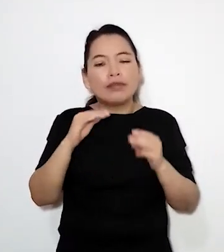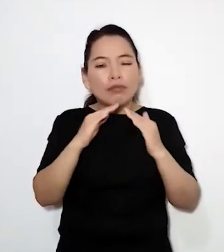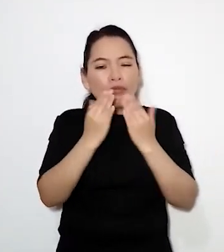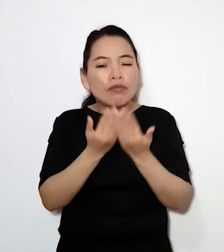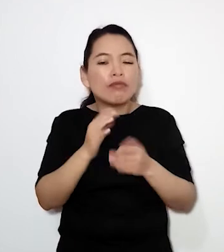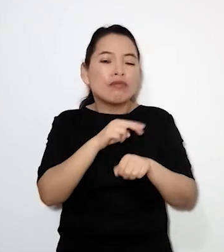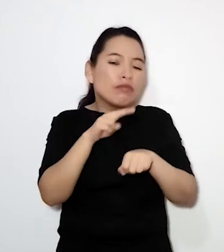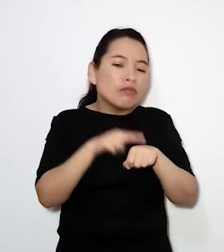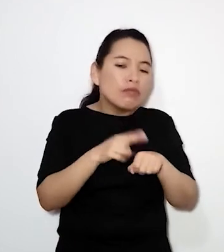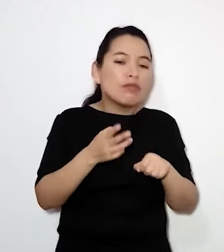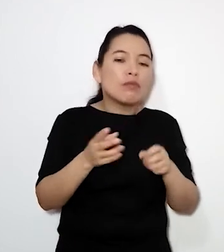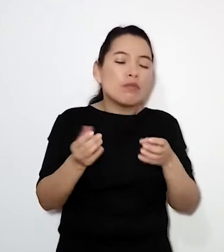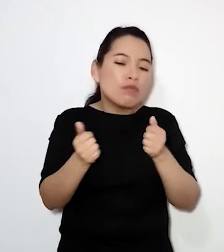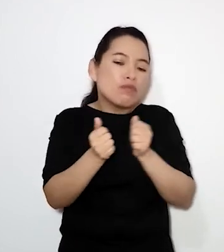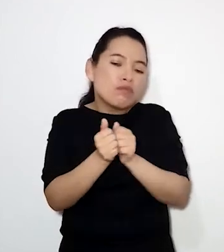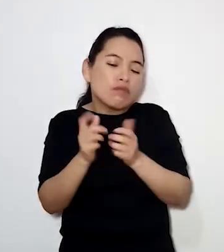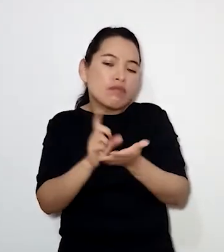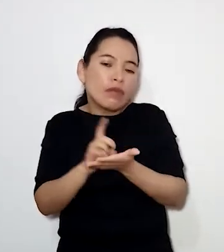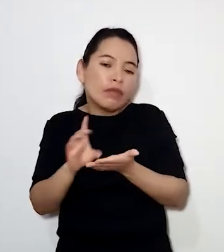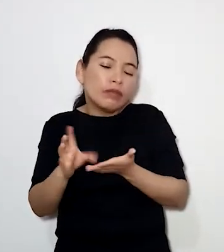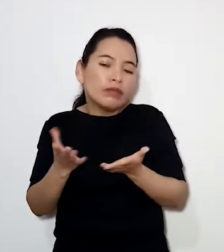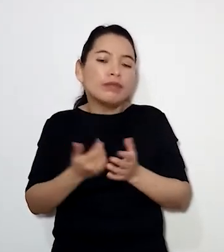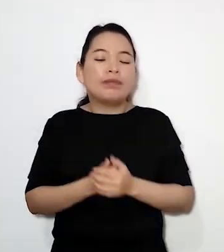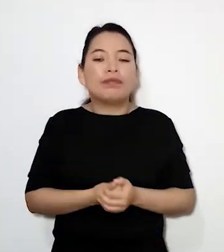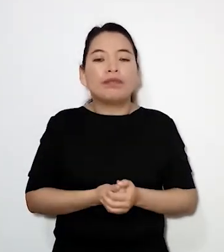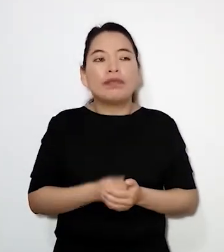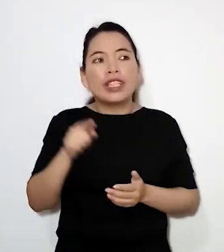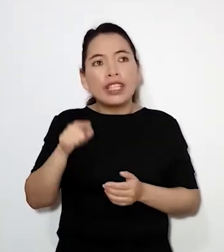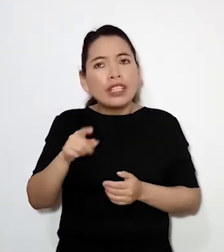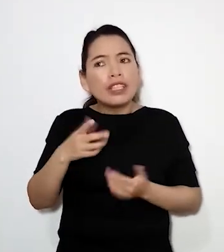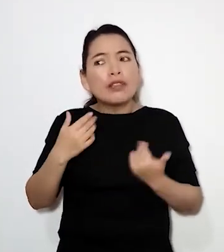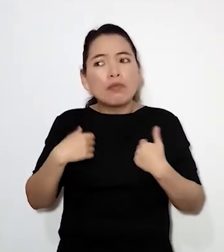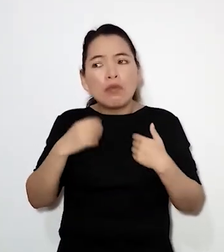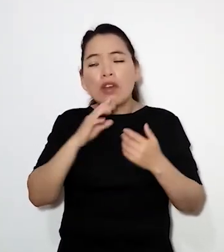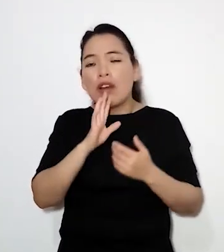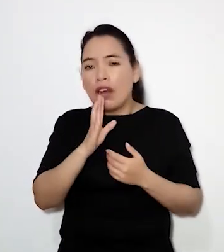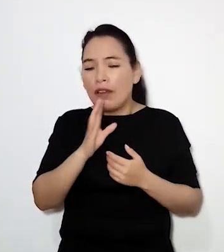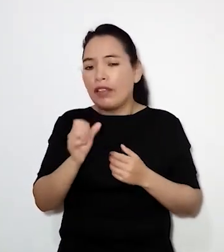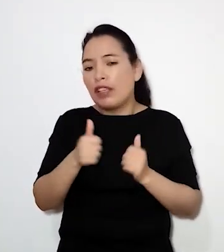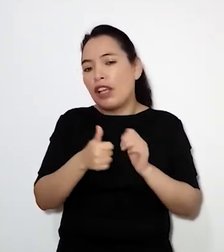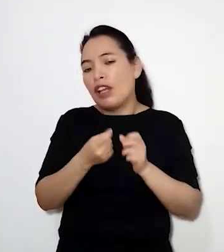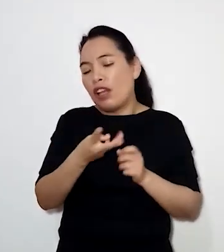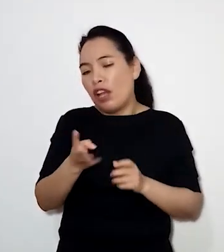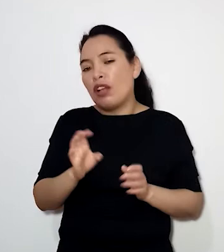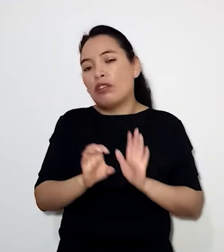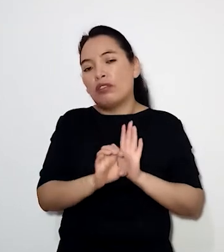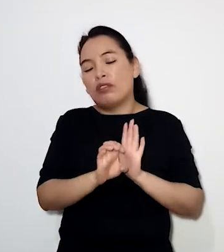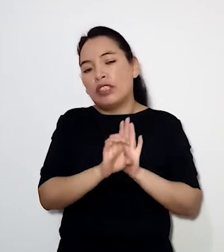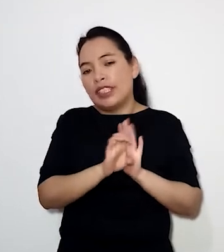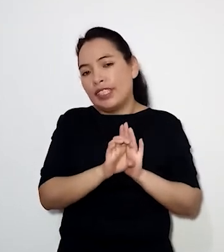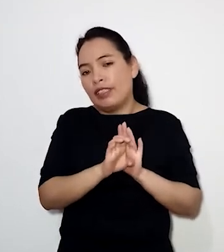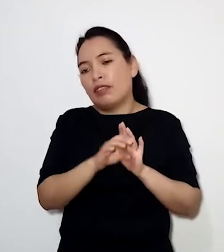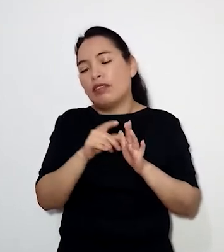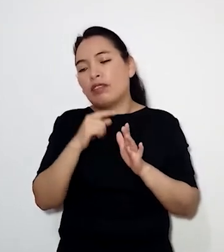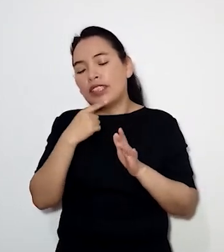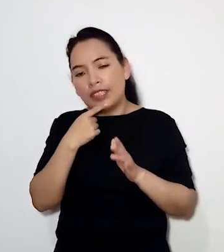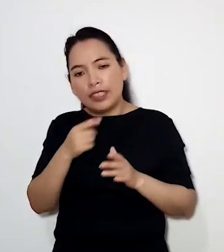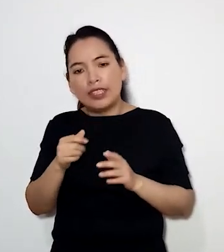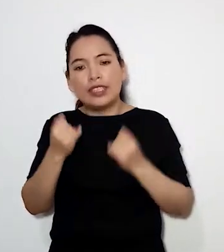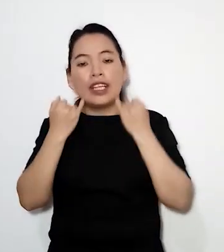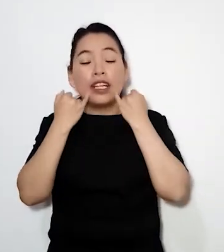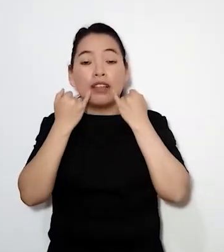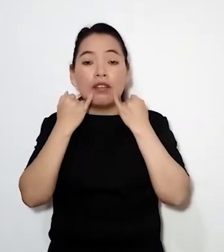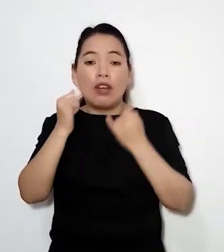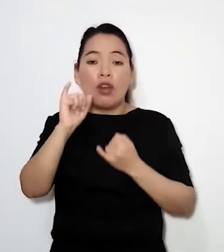algunos hallazgos preliminares de un informe que realiza la UNESCO, que muy seguramente conocen, que se